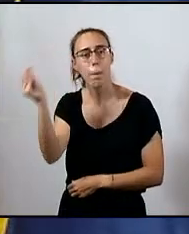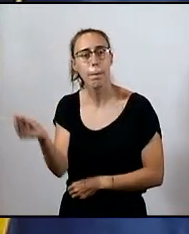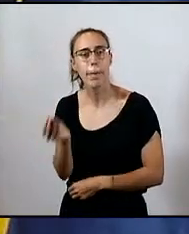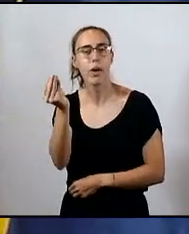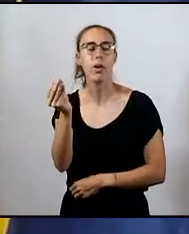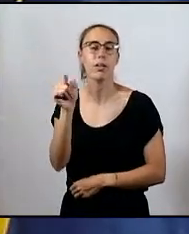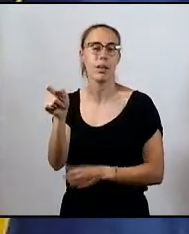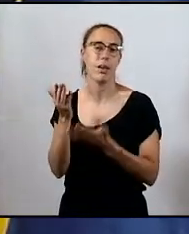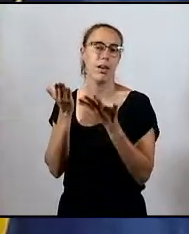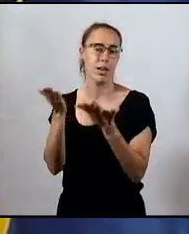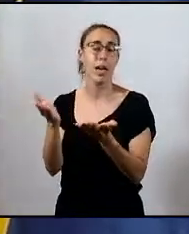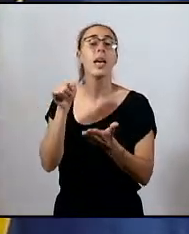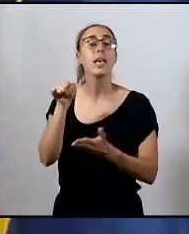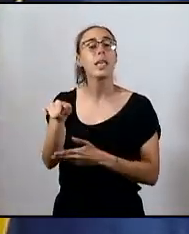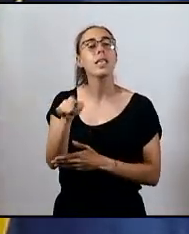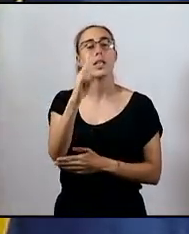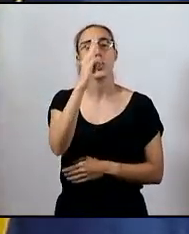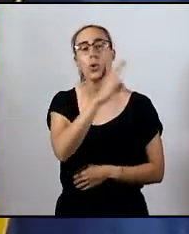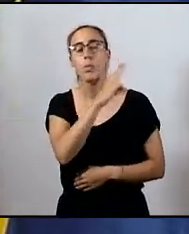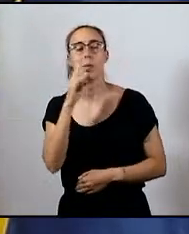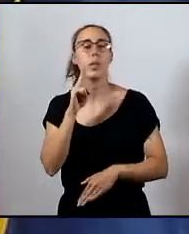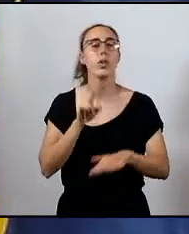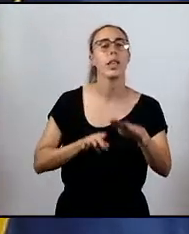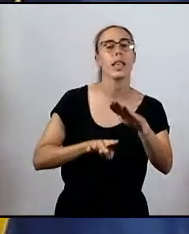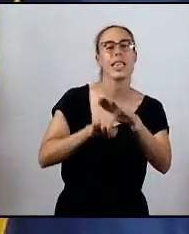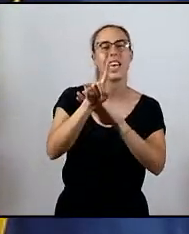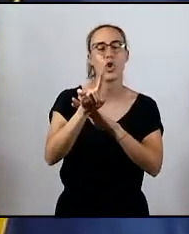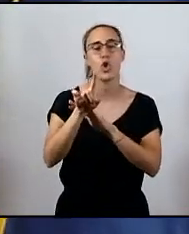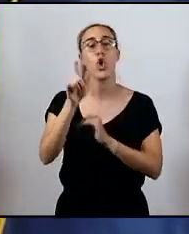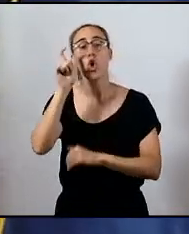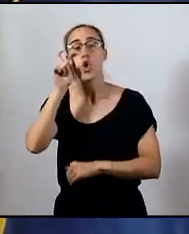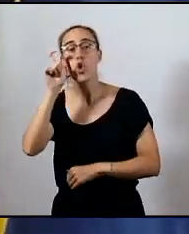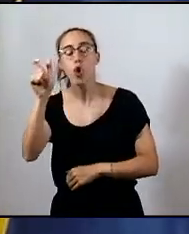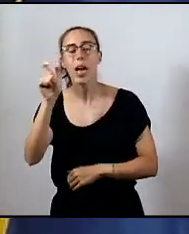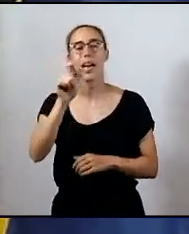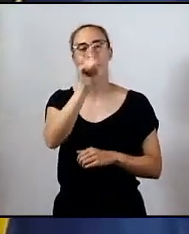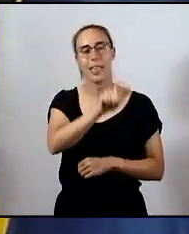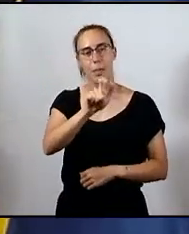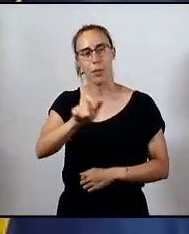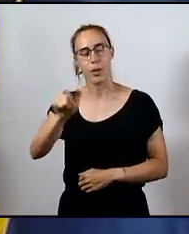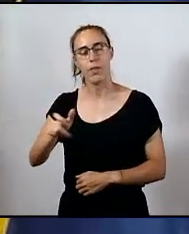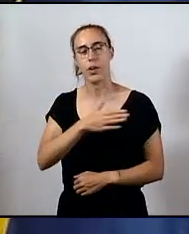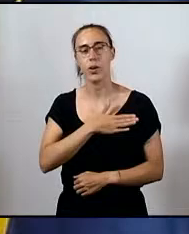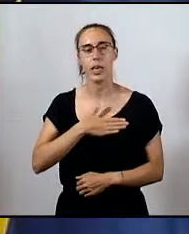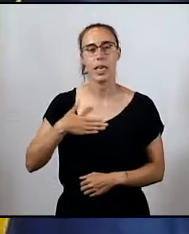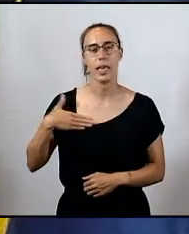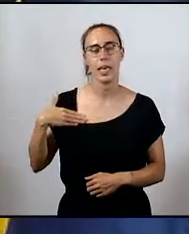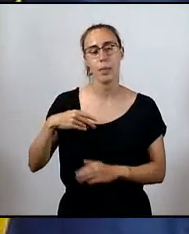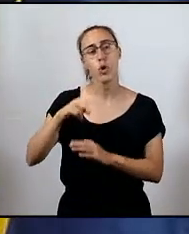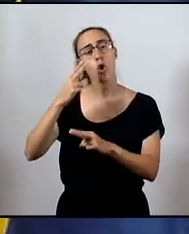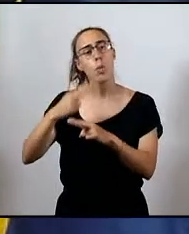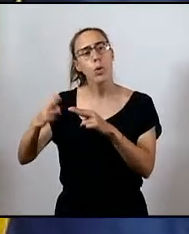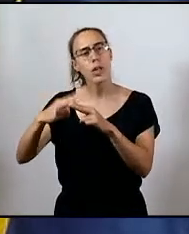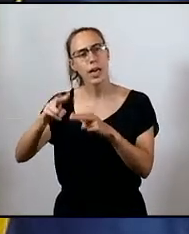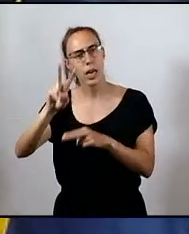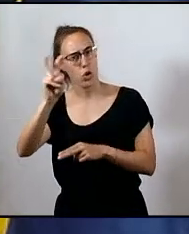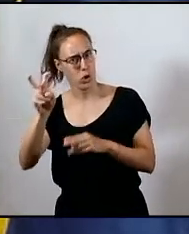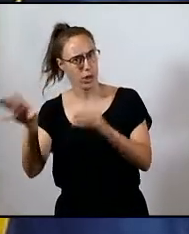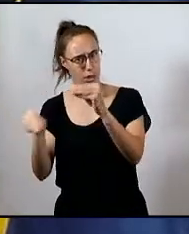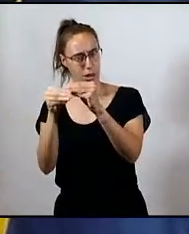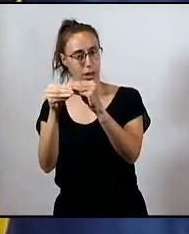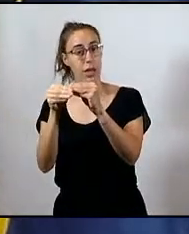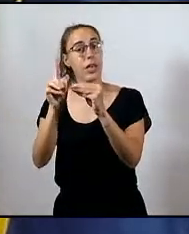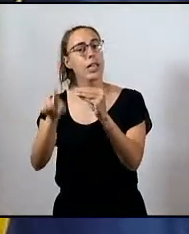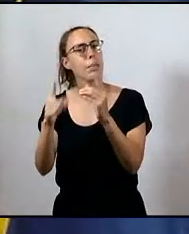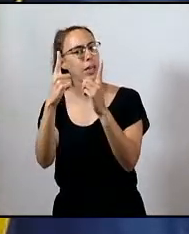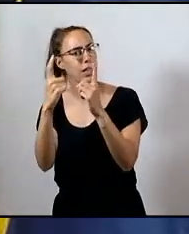es un compromiso de desarrollo rural y demográfico que queremos complementar con otras políticas y muy necesarias, como las rebajas